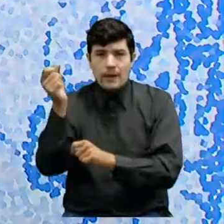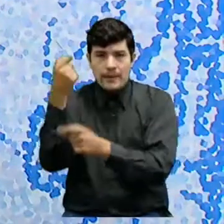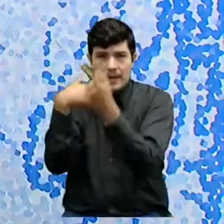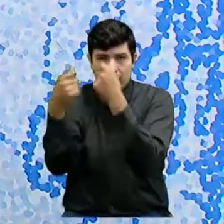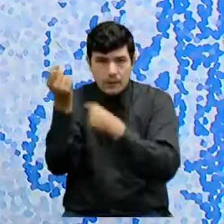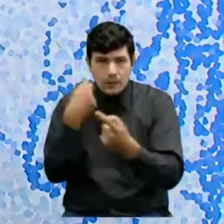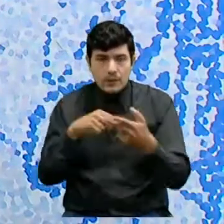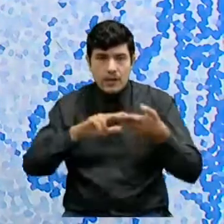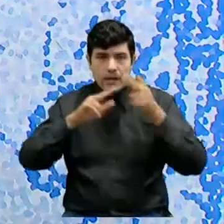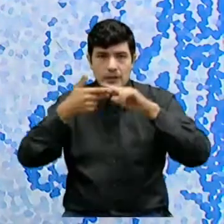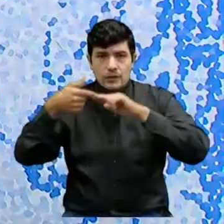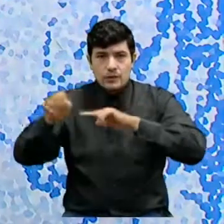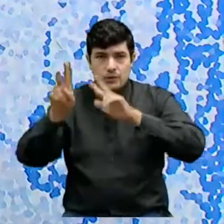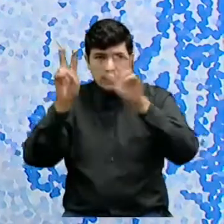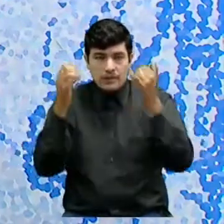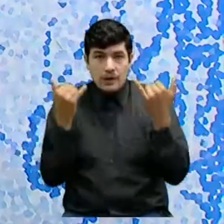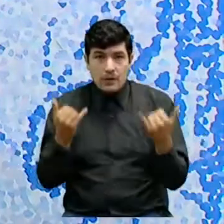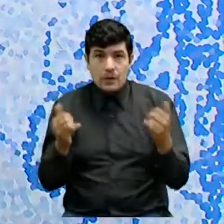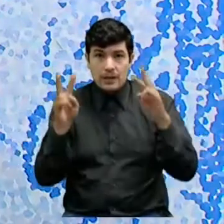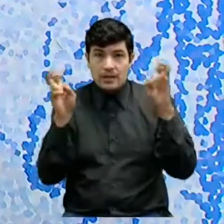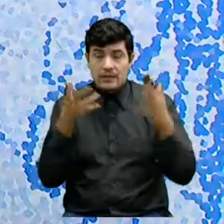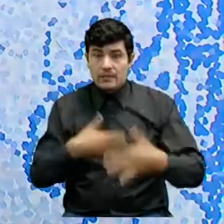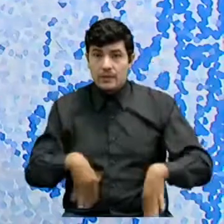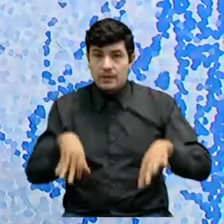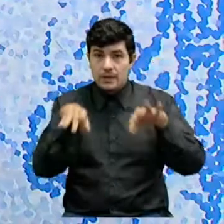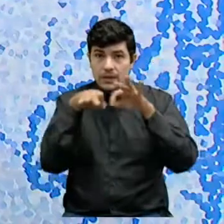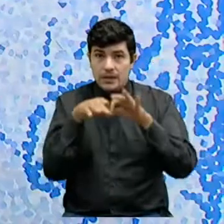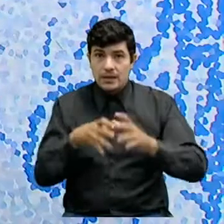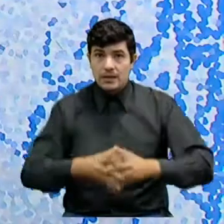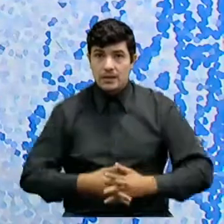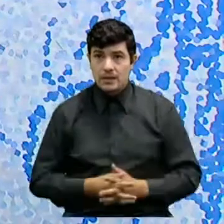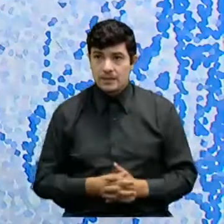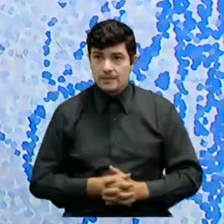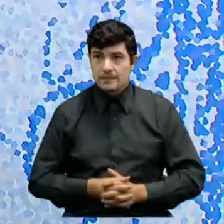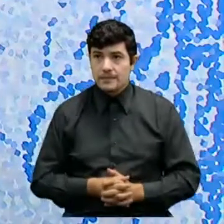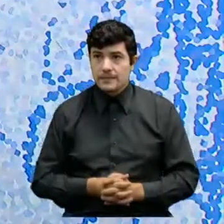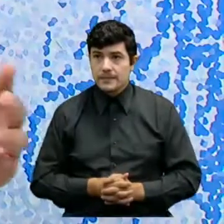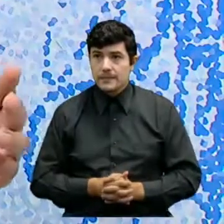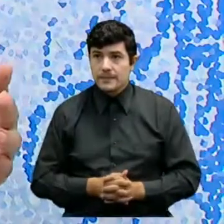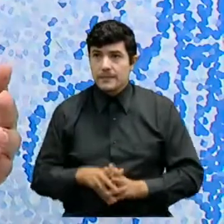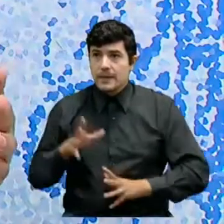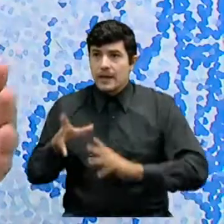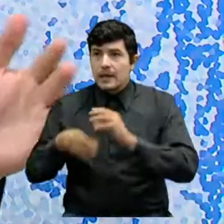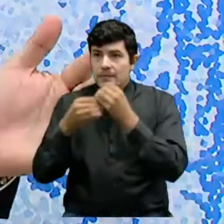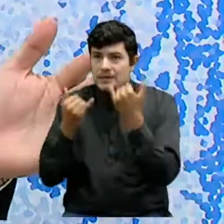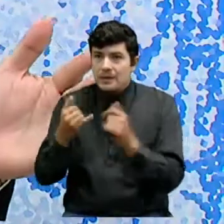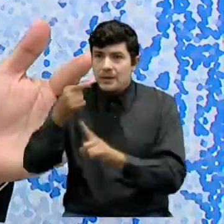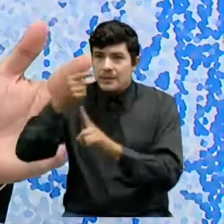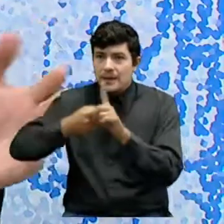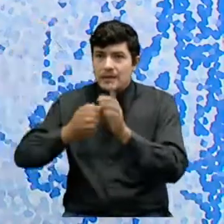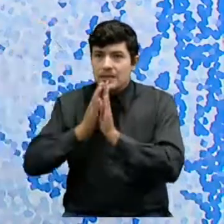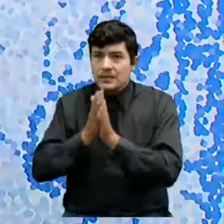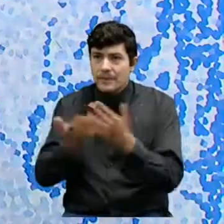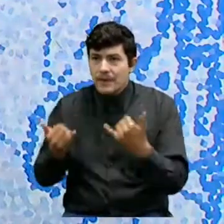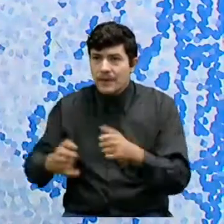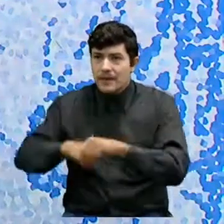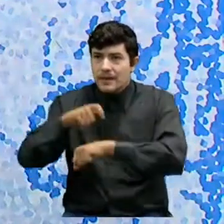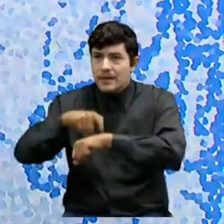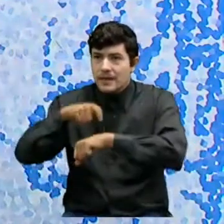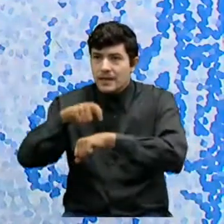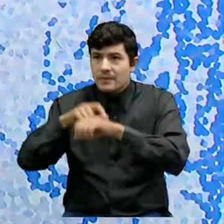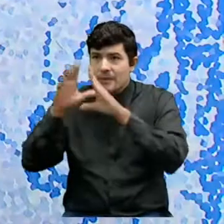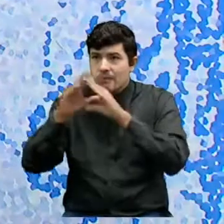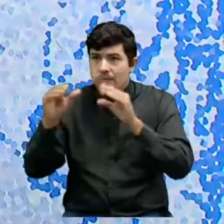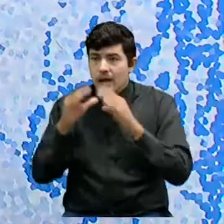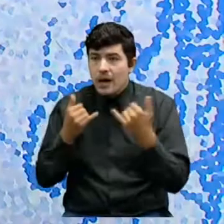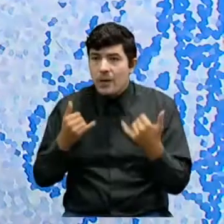preguntas respecto a este tema socialmente importantísimo para este mes de diciembre, esta época decembrina,